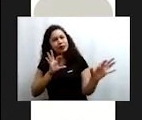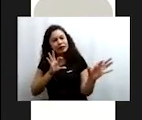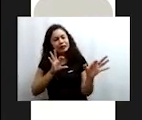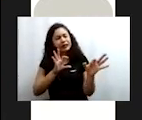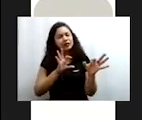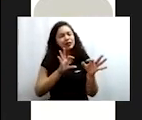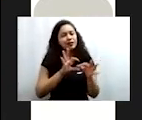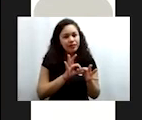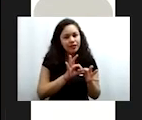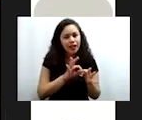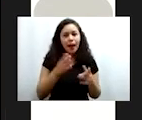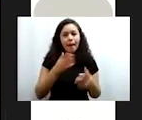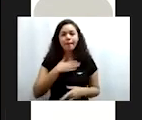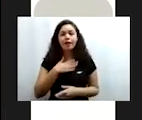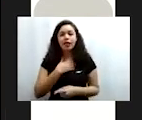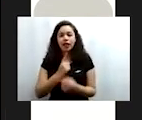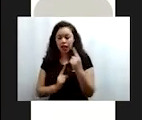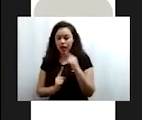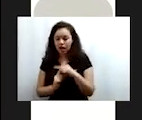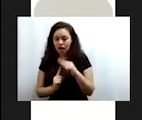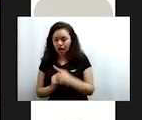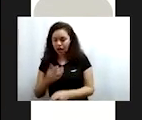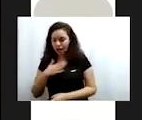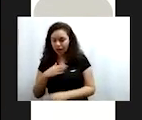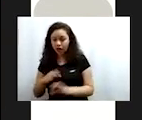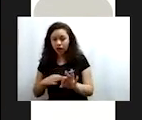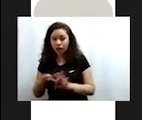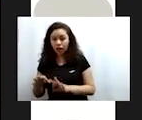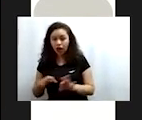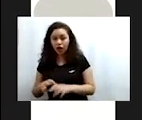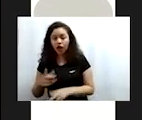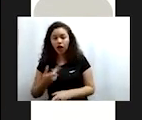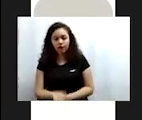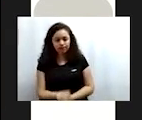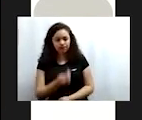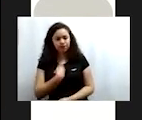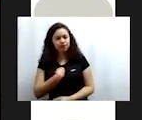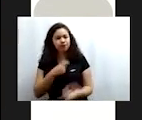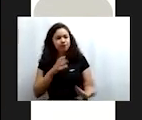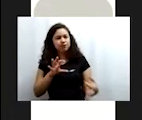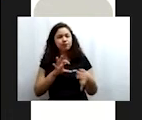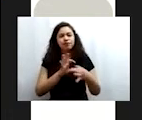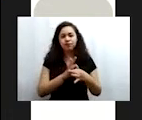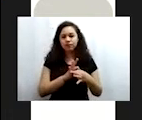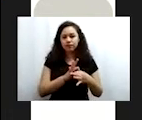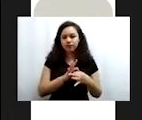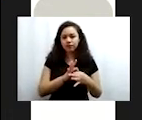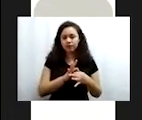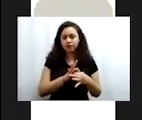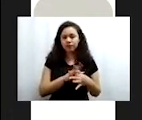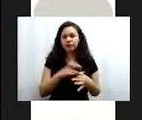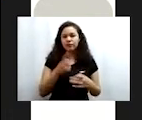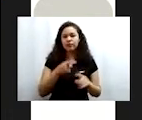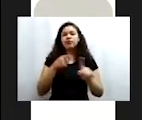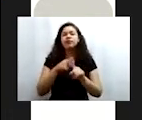con estas tareas, se está identificando con la empresa, porque está ligada directamente con ese